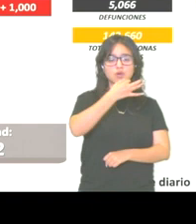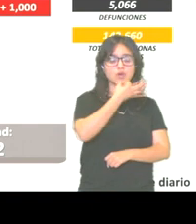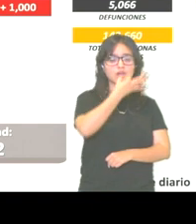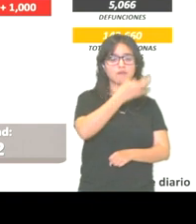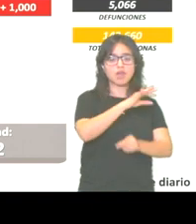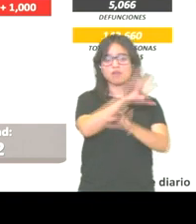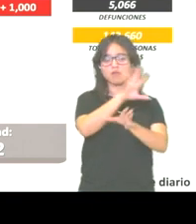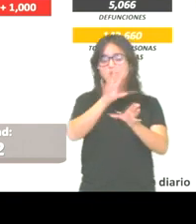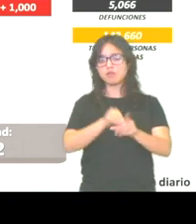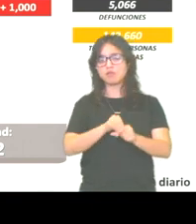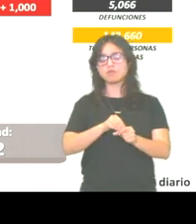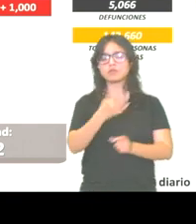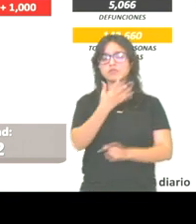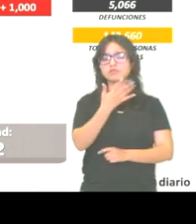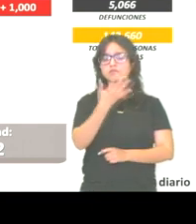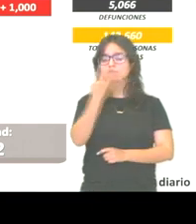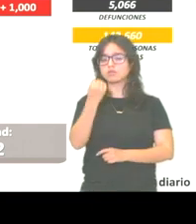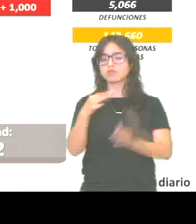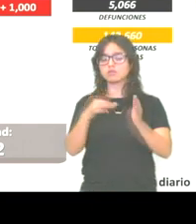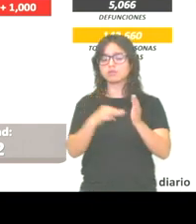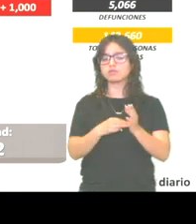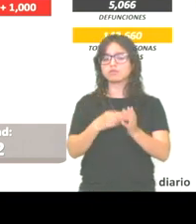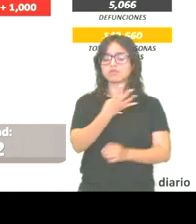Tenemos ya un acumulado de